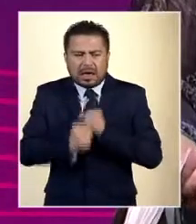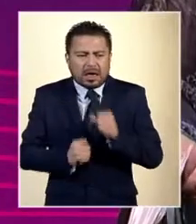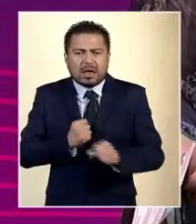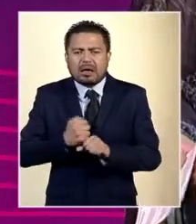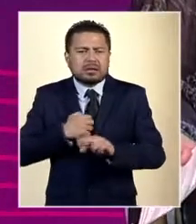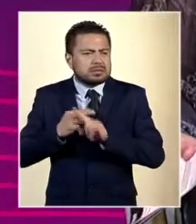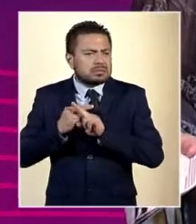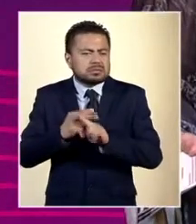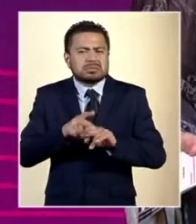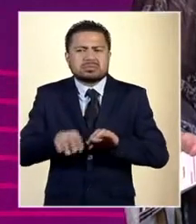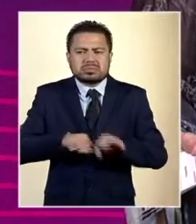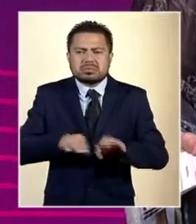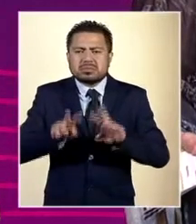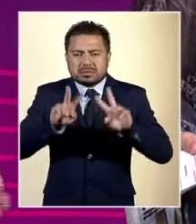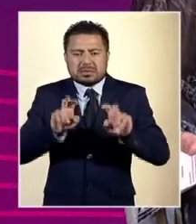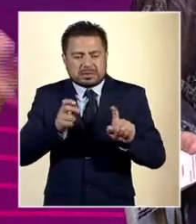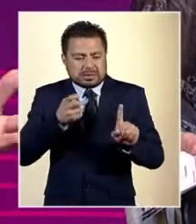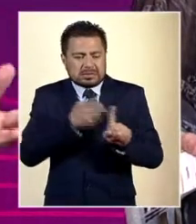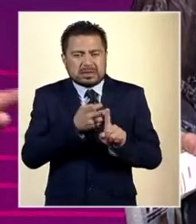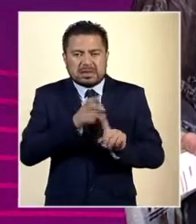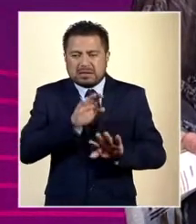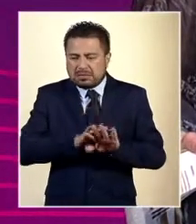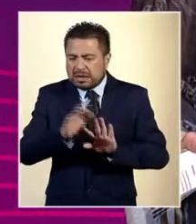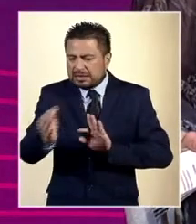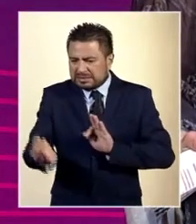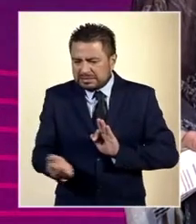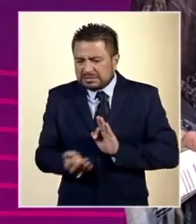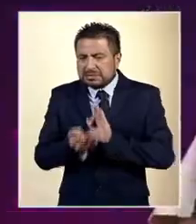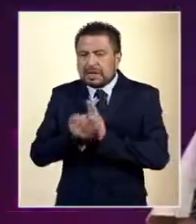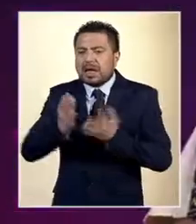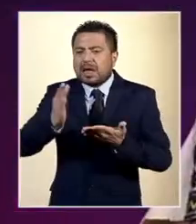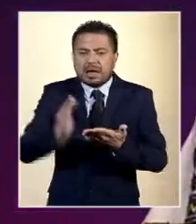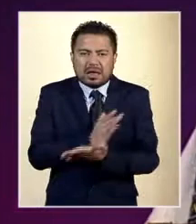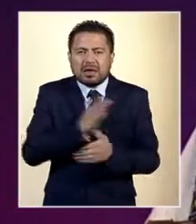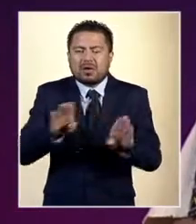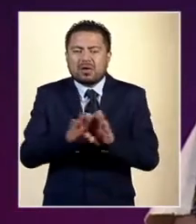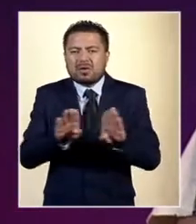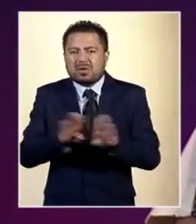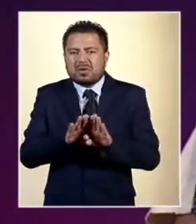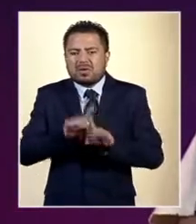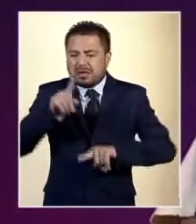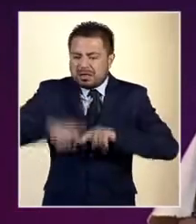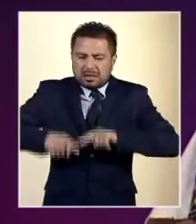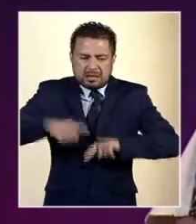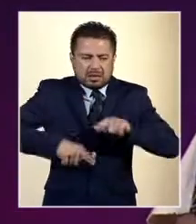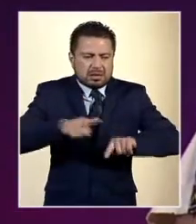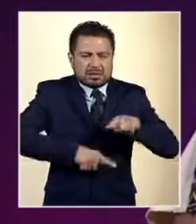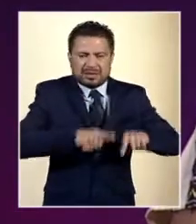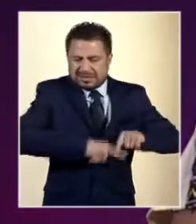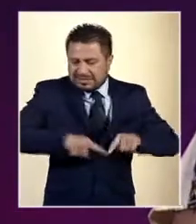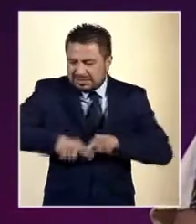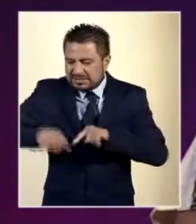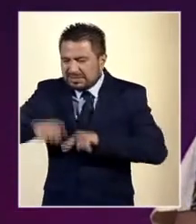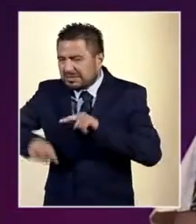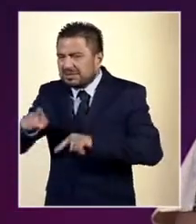años trabajando este tema y cercana, además como a ir quitando de mi